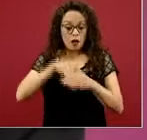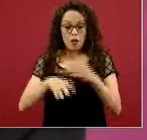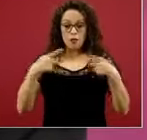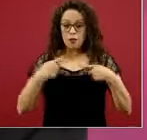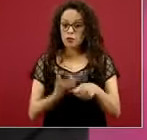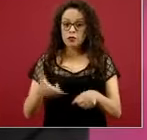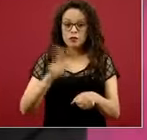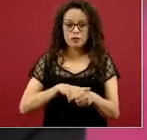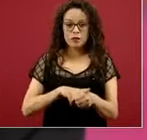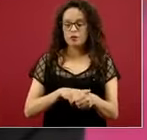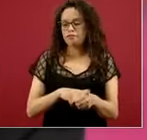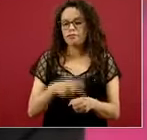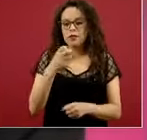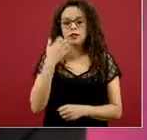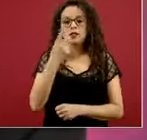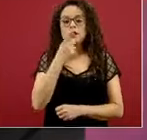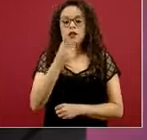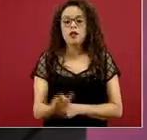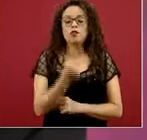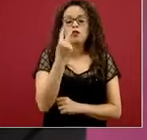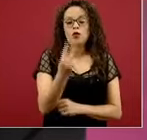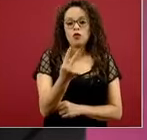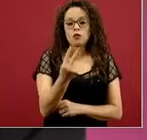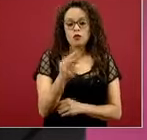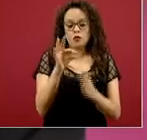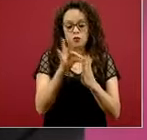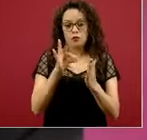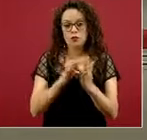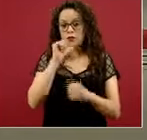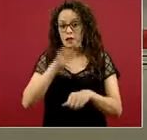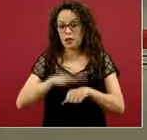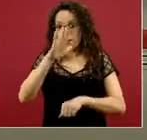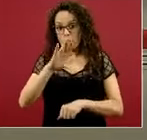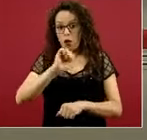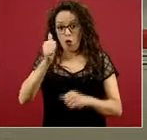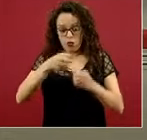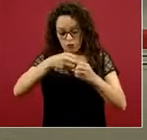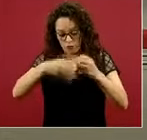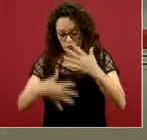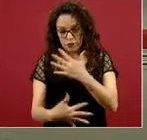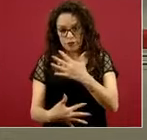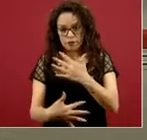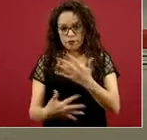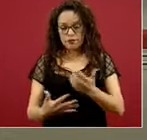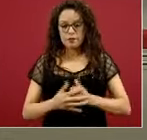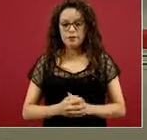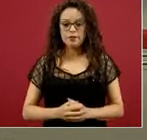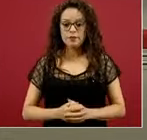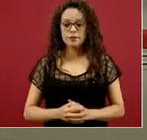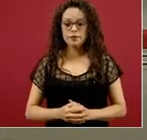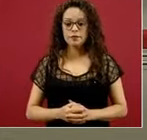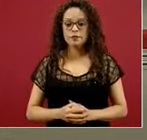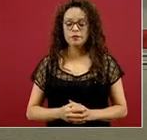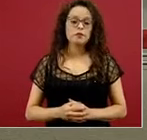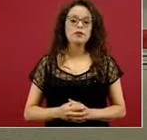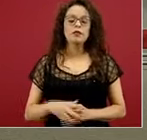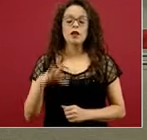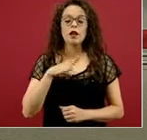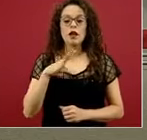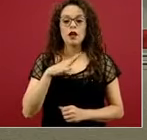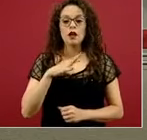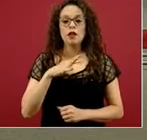solamente implica 2 de los indicadores. Los otros indicadores, rápidamente, hay indicadores